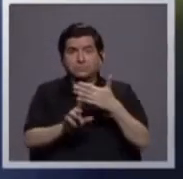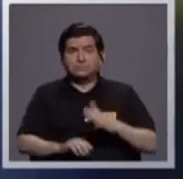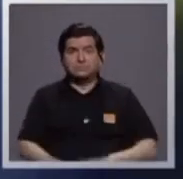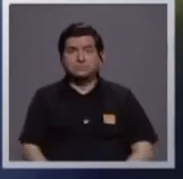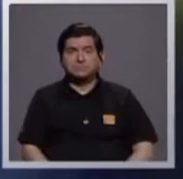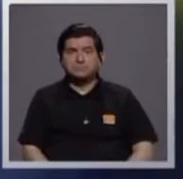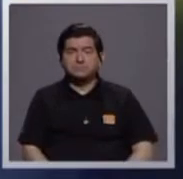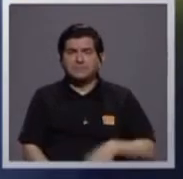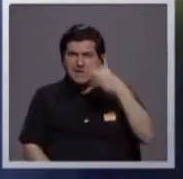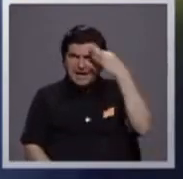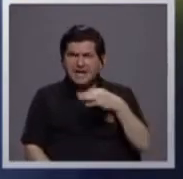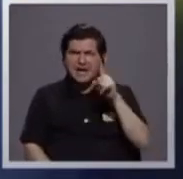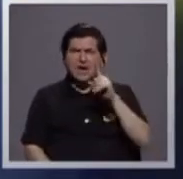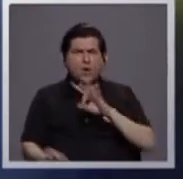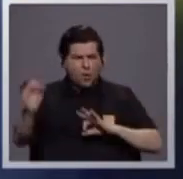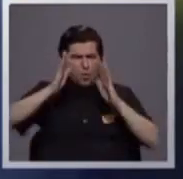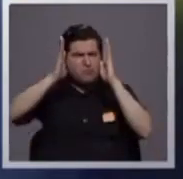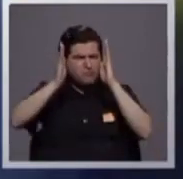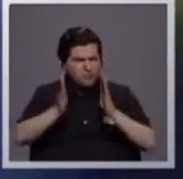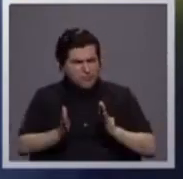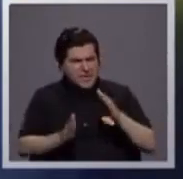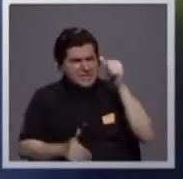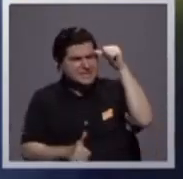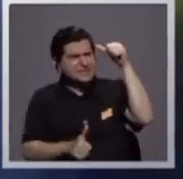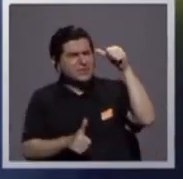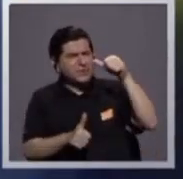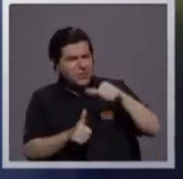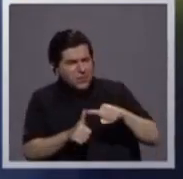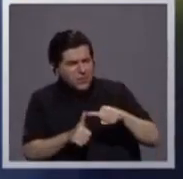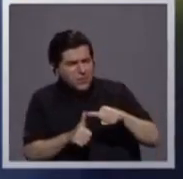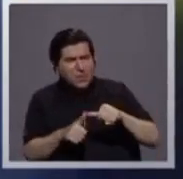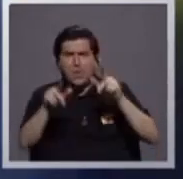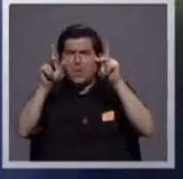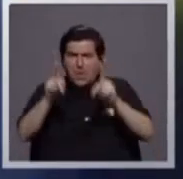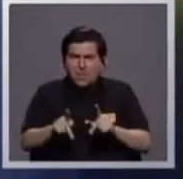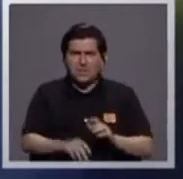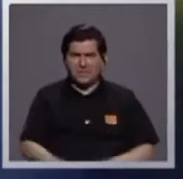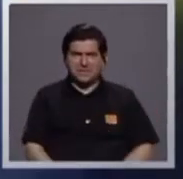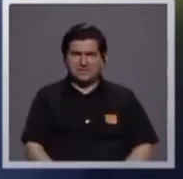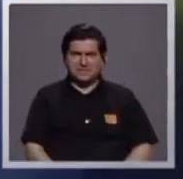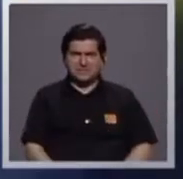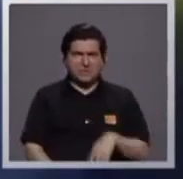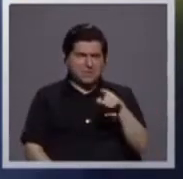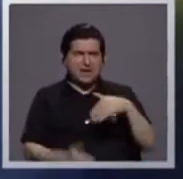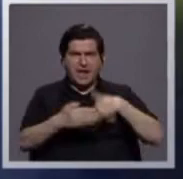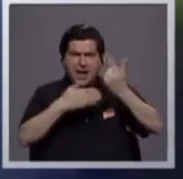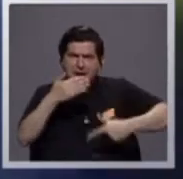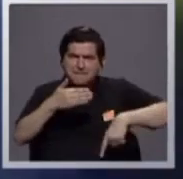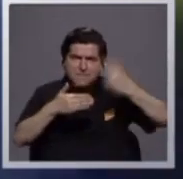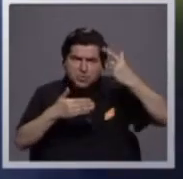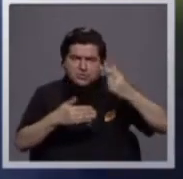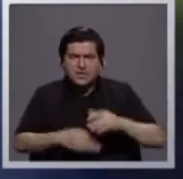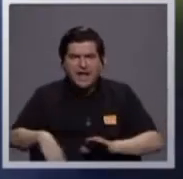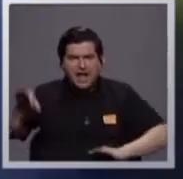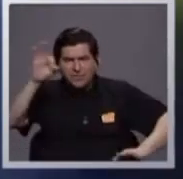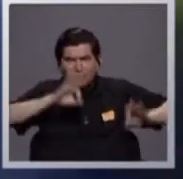tenían, y creo que había un físico, si mi memoria no me engaña, o alguien que en su posgrado había sido